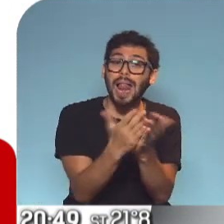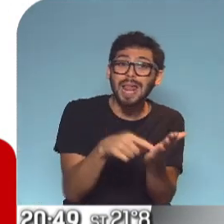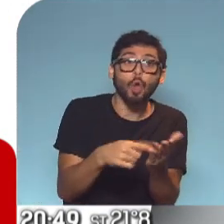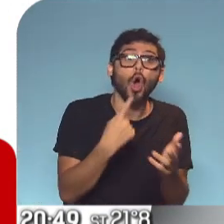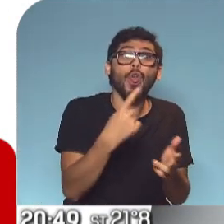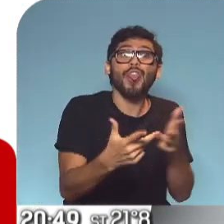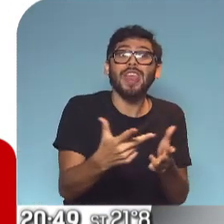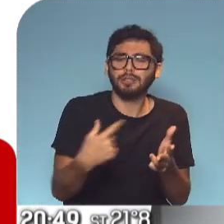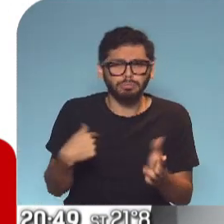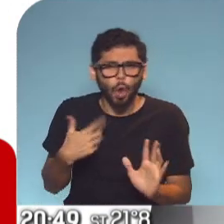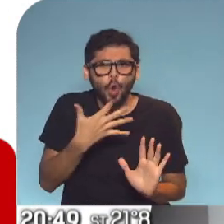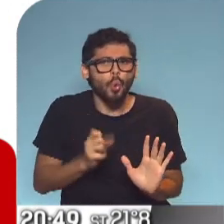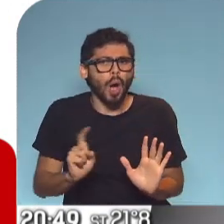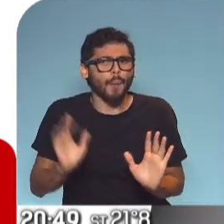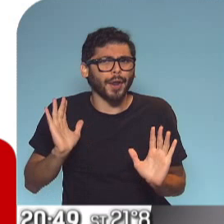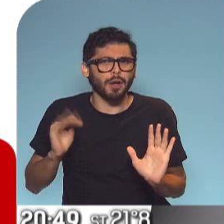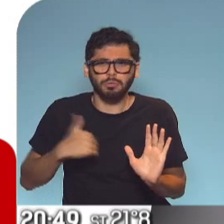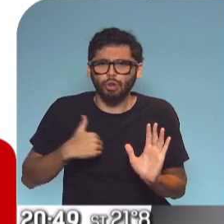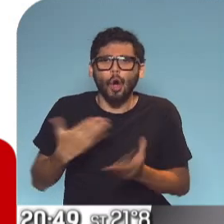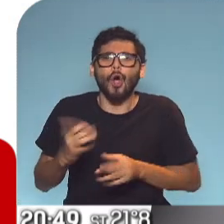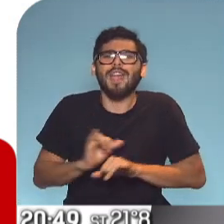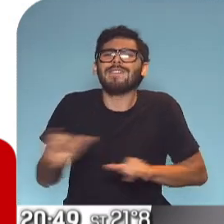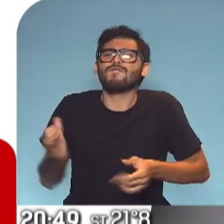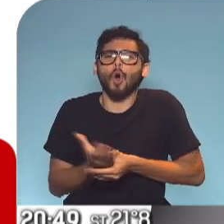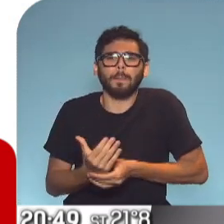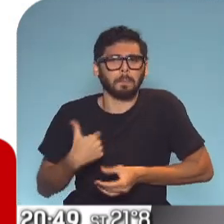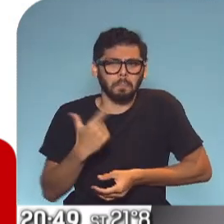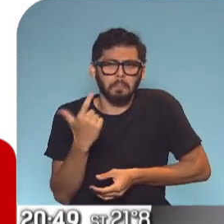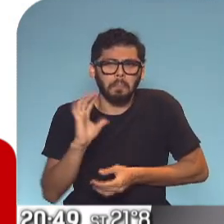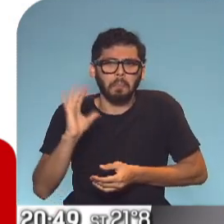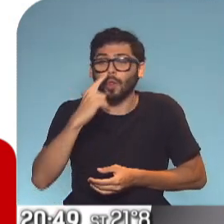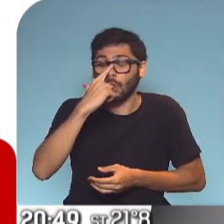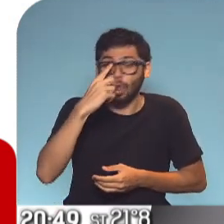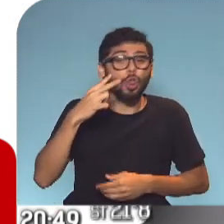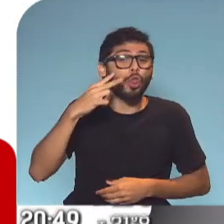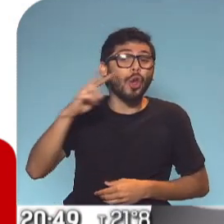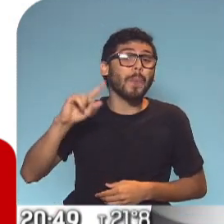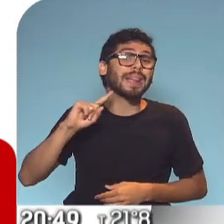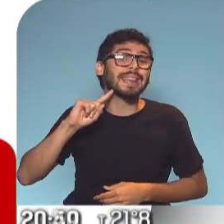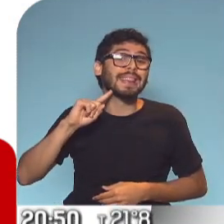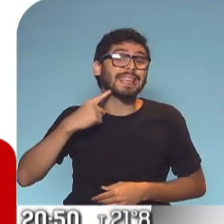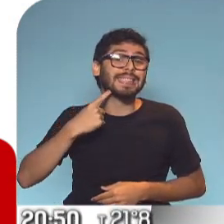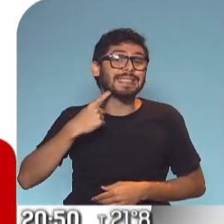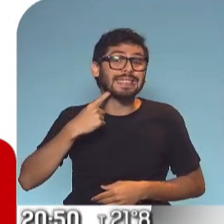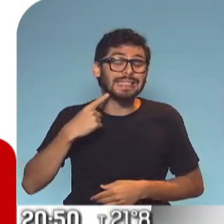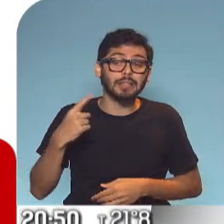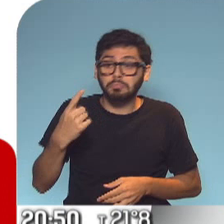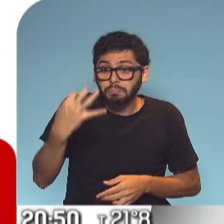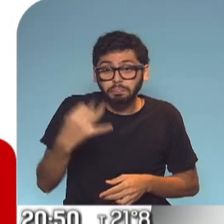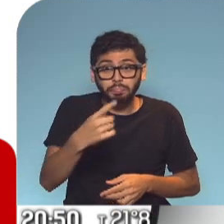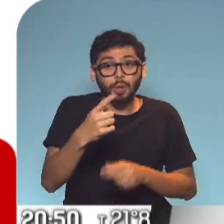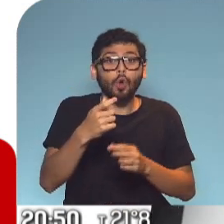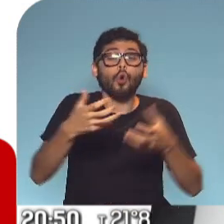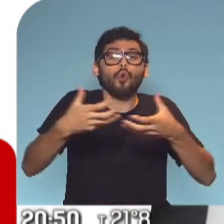es cierto porque él no tiene información, que desde el año 2013 desconoce el movimiento de las empresas del